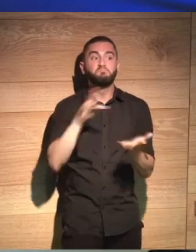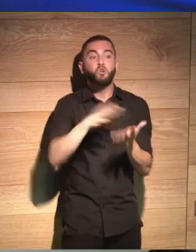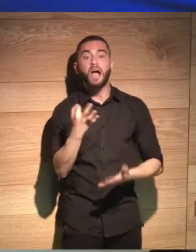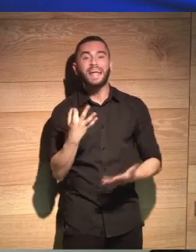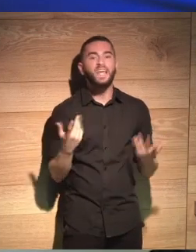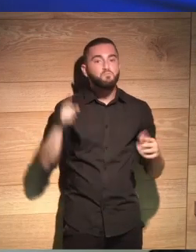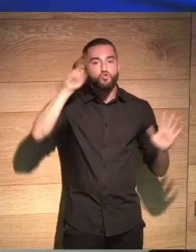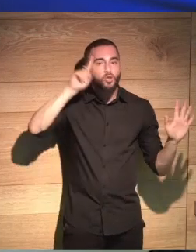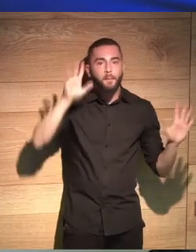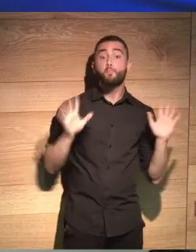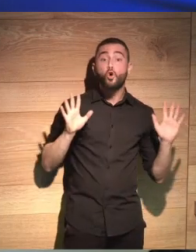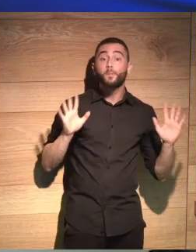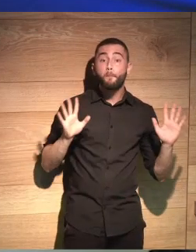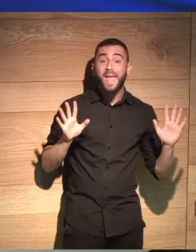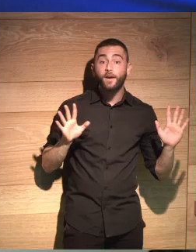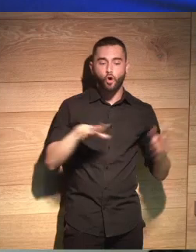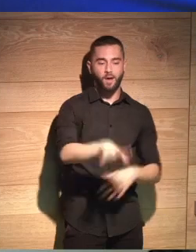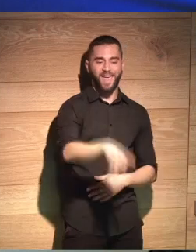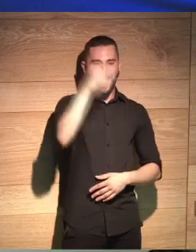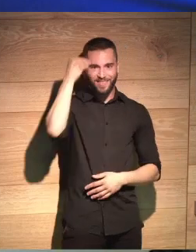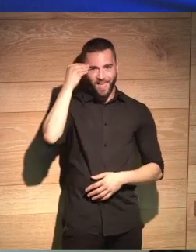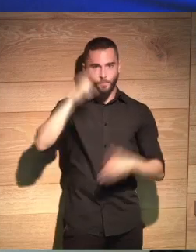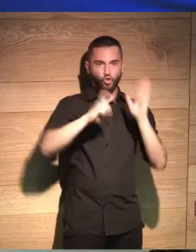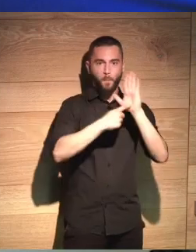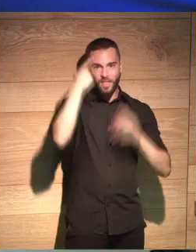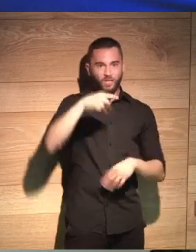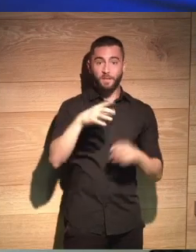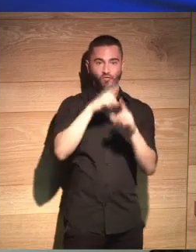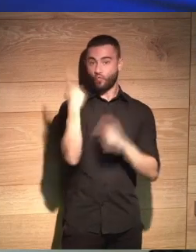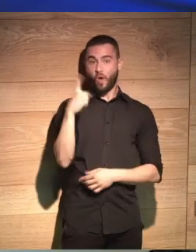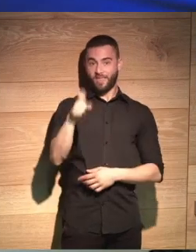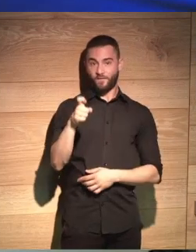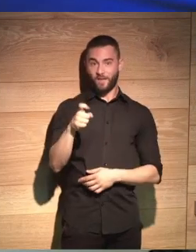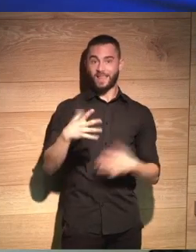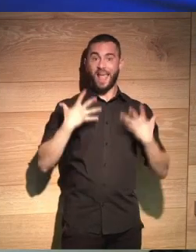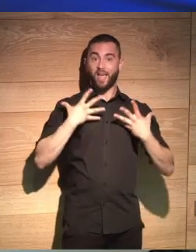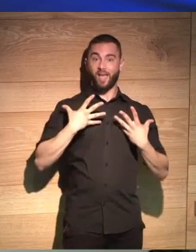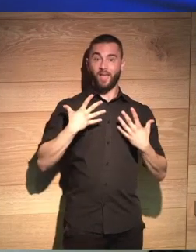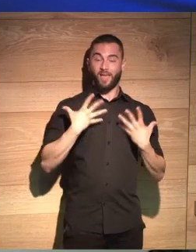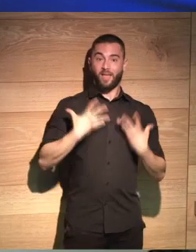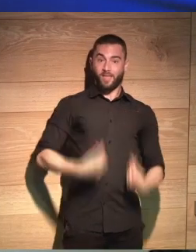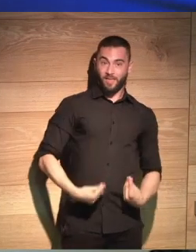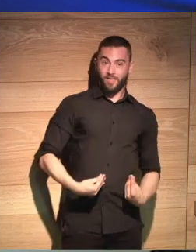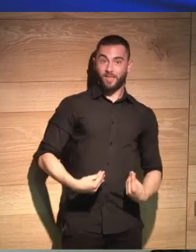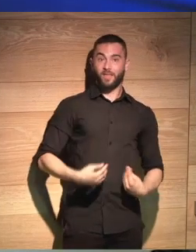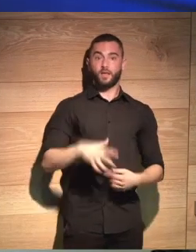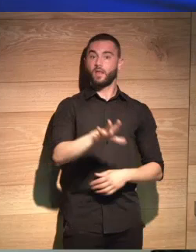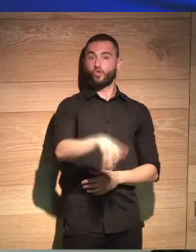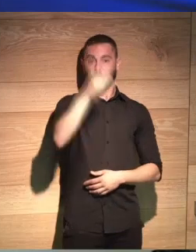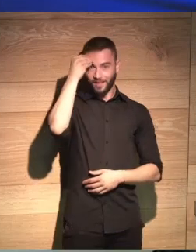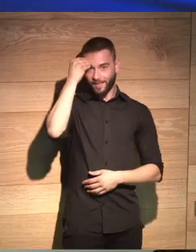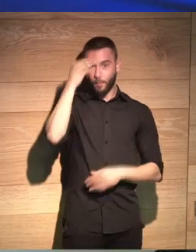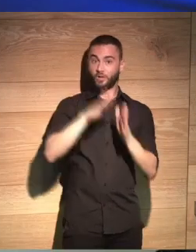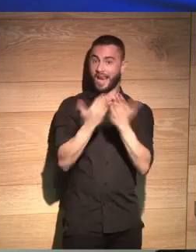la entendemos. No hace falta y ahí entendemos el dramatismo y lo que ocurre. Y también esto está ahí reflejado,